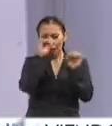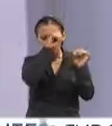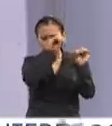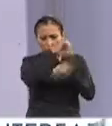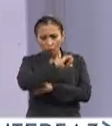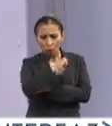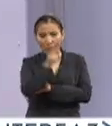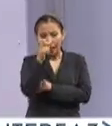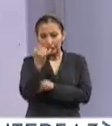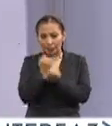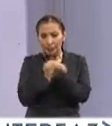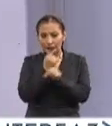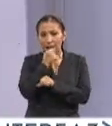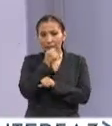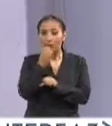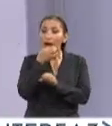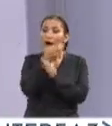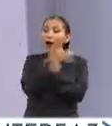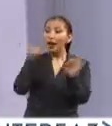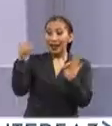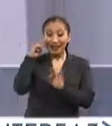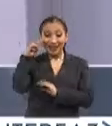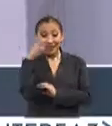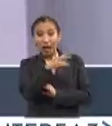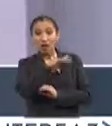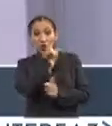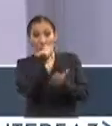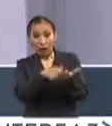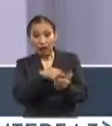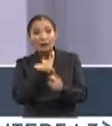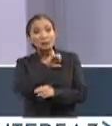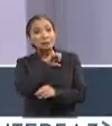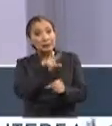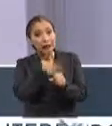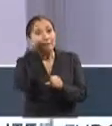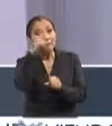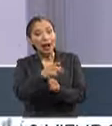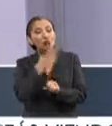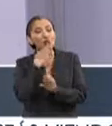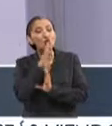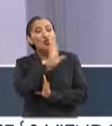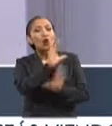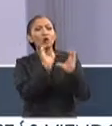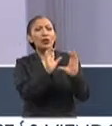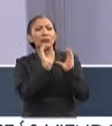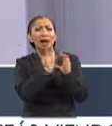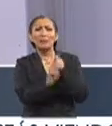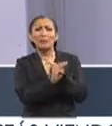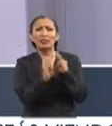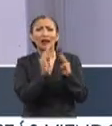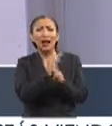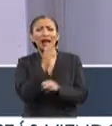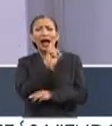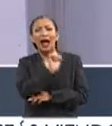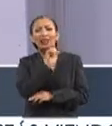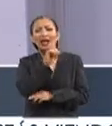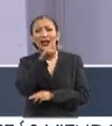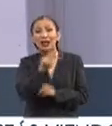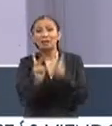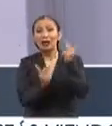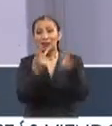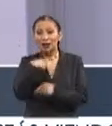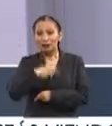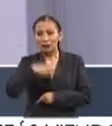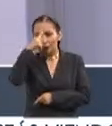eso se trató este reportaje, darle a conocer a la gente que hay un espacio que se dedica a preservar el material genético vegetal de